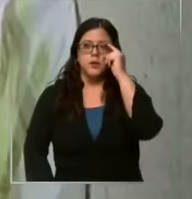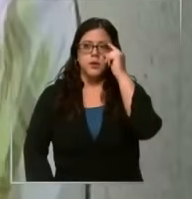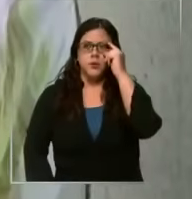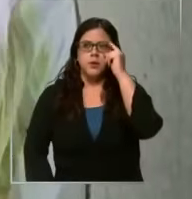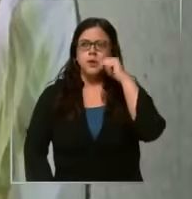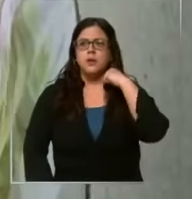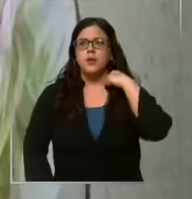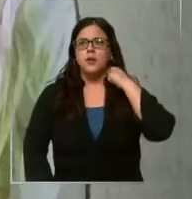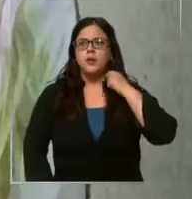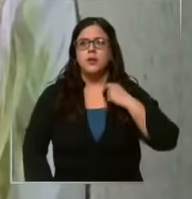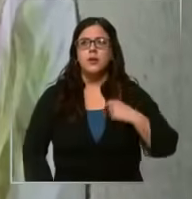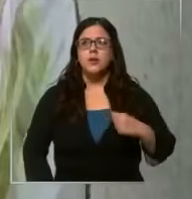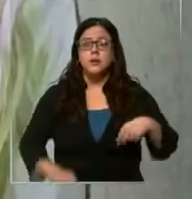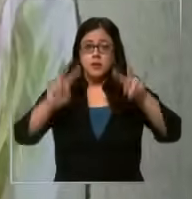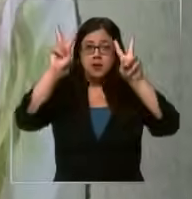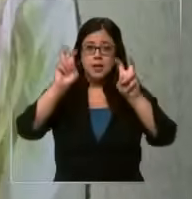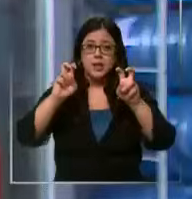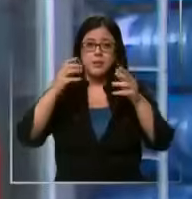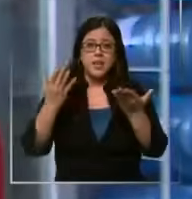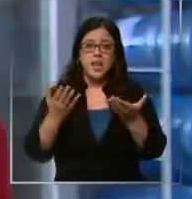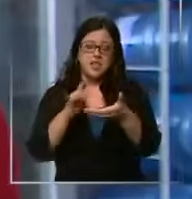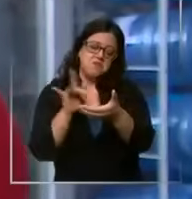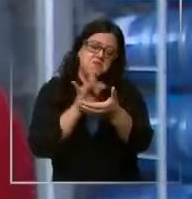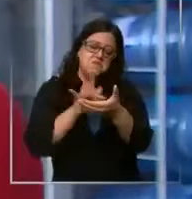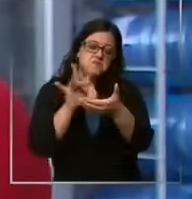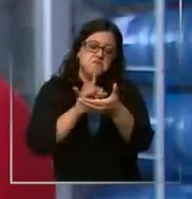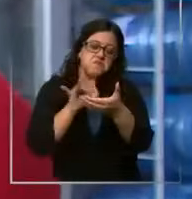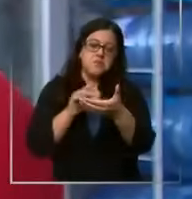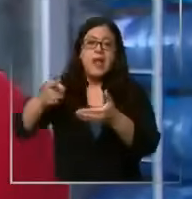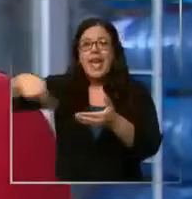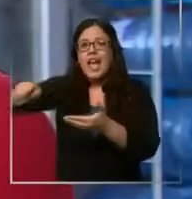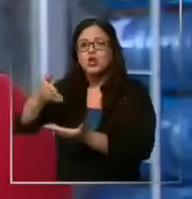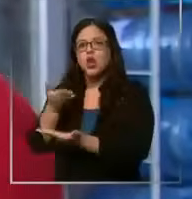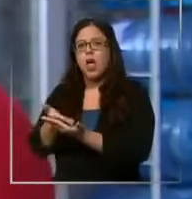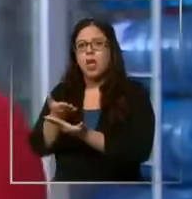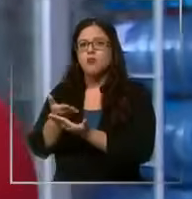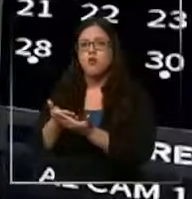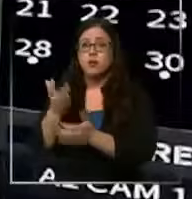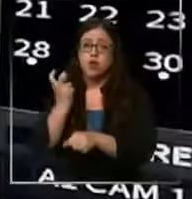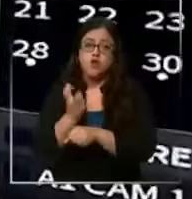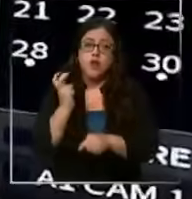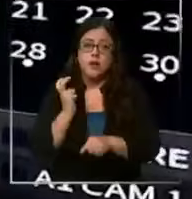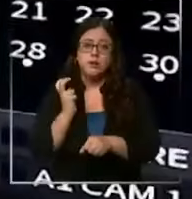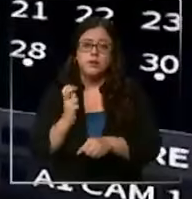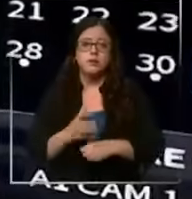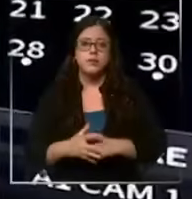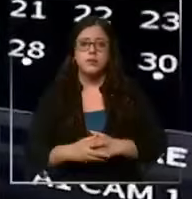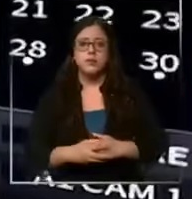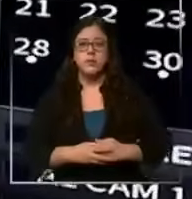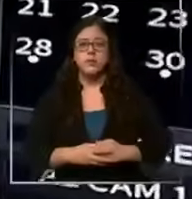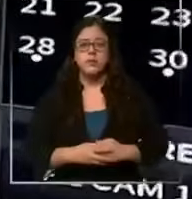En esta era de digitalización, que todos estamos pendientes del celular, aprovechan a robar.